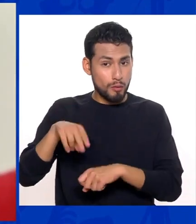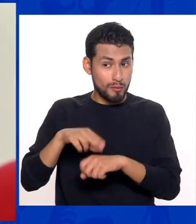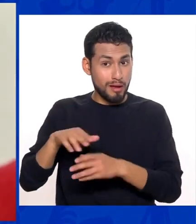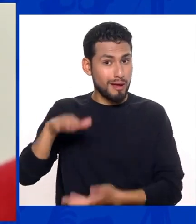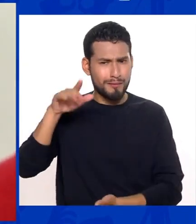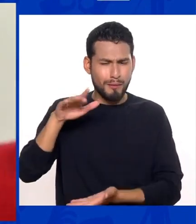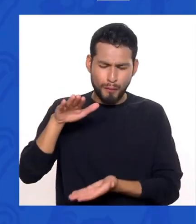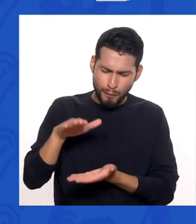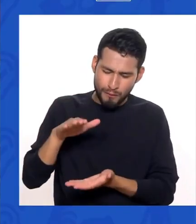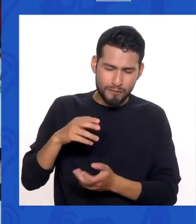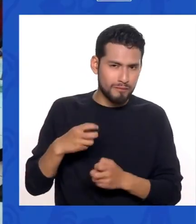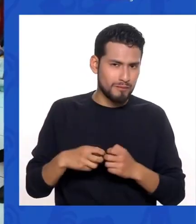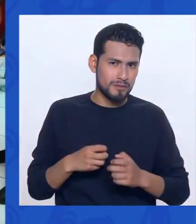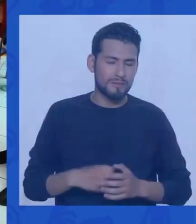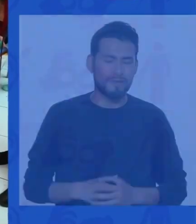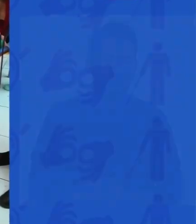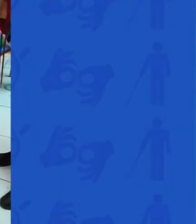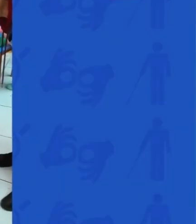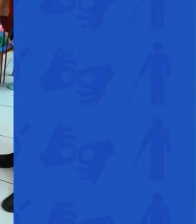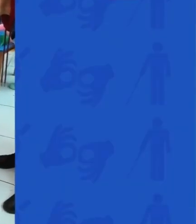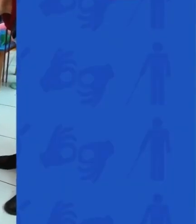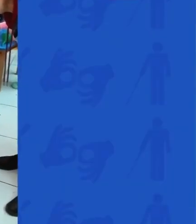promedio.